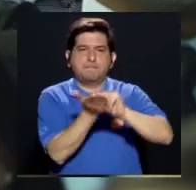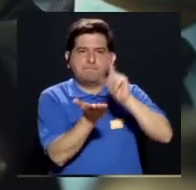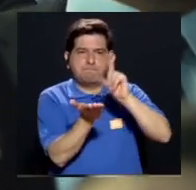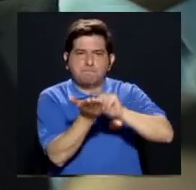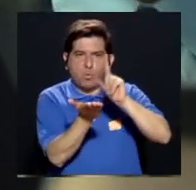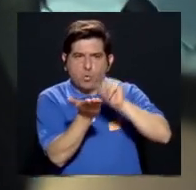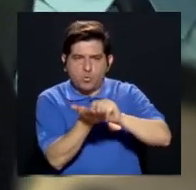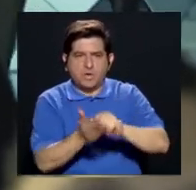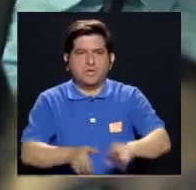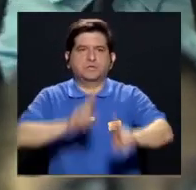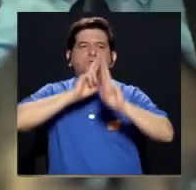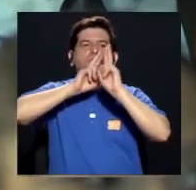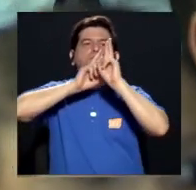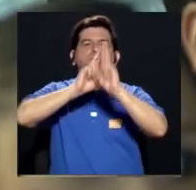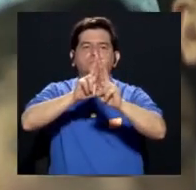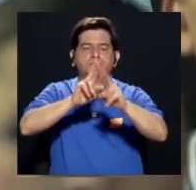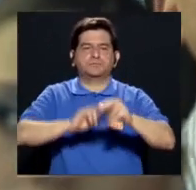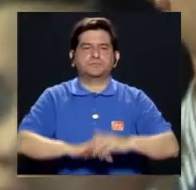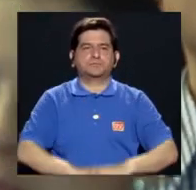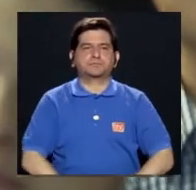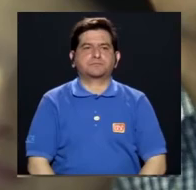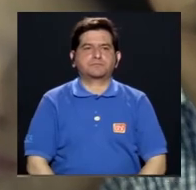publicación de sus resultados.